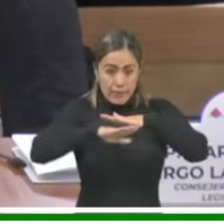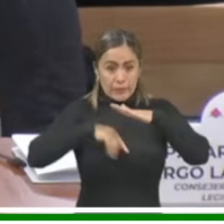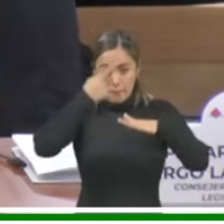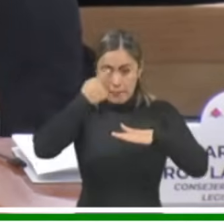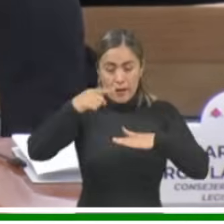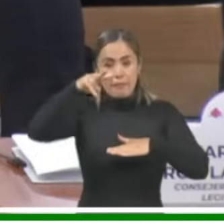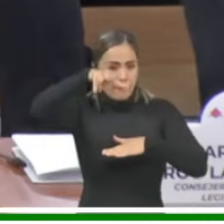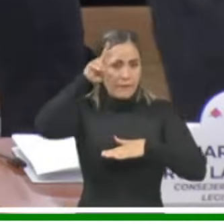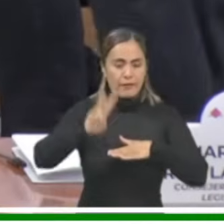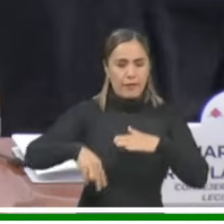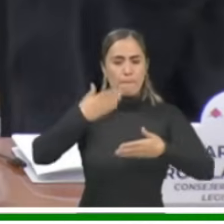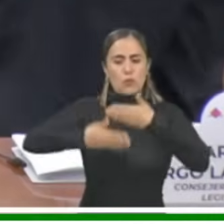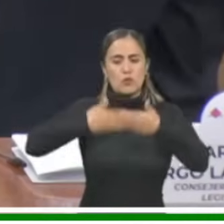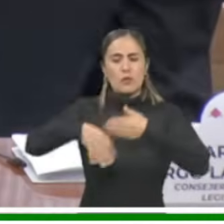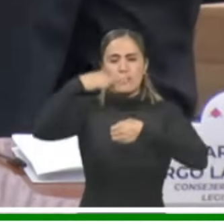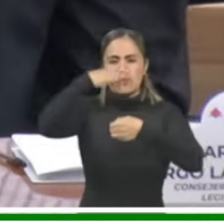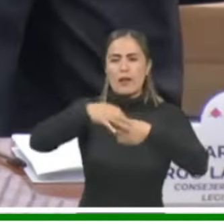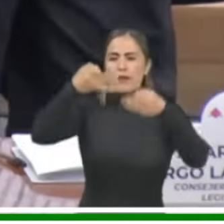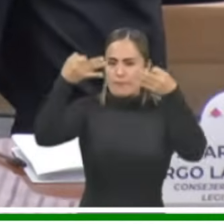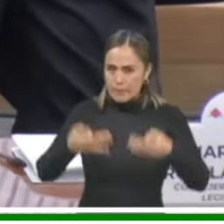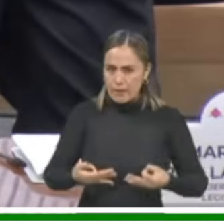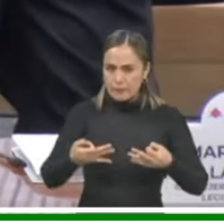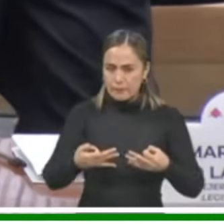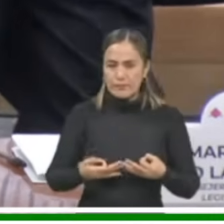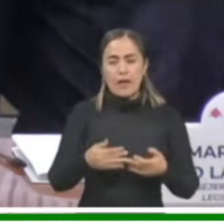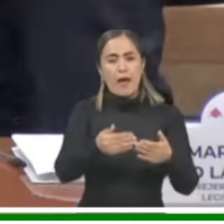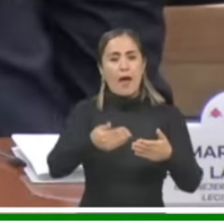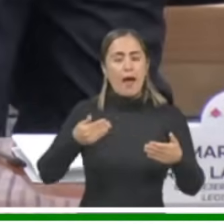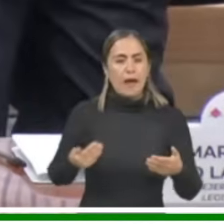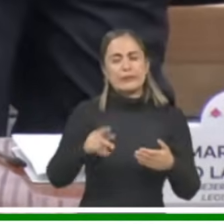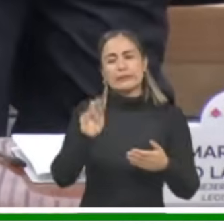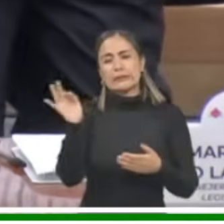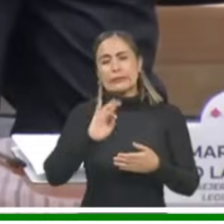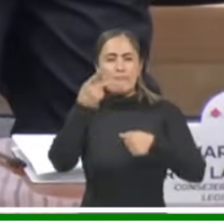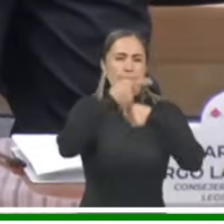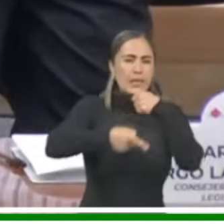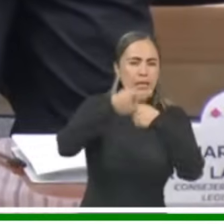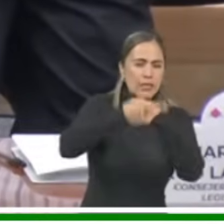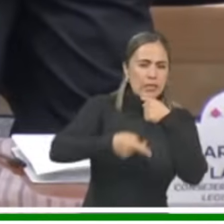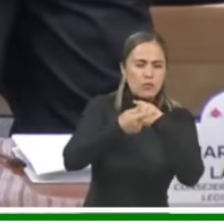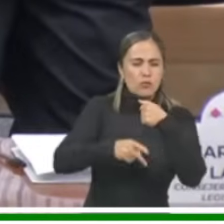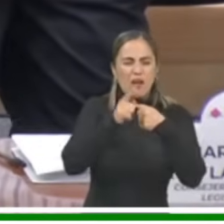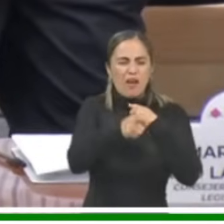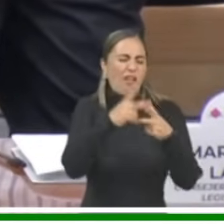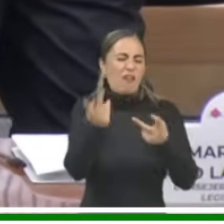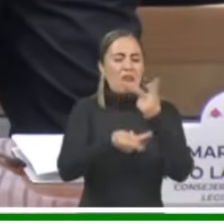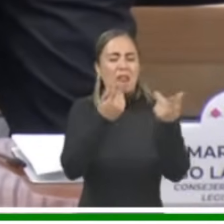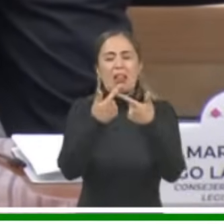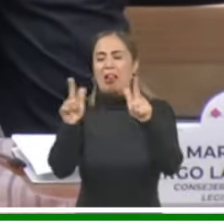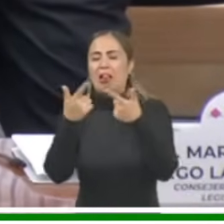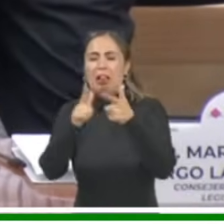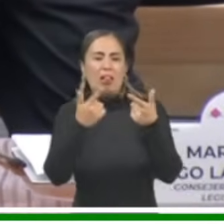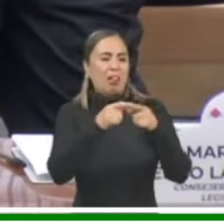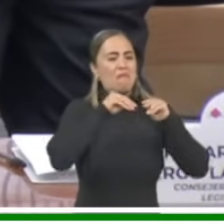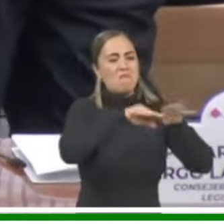integridad de los procesos electorales. Debe tenerse en mente los peligros que la libre difusión de estos ejercicios impacta y